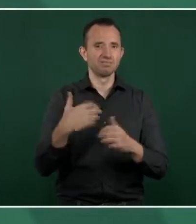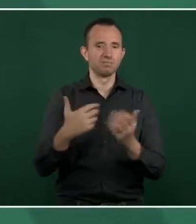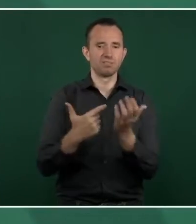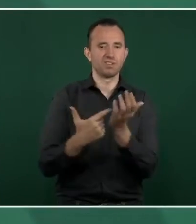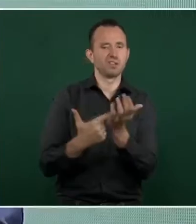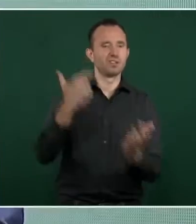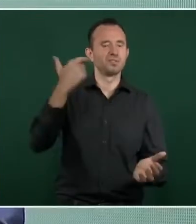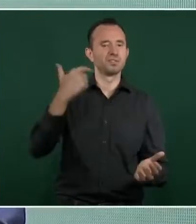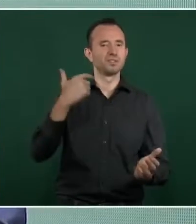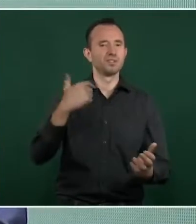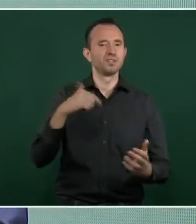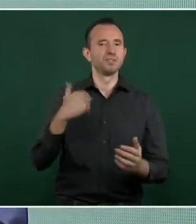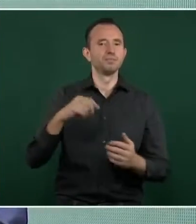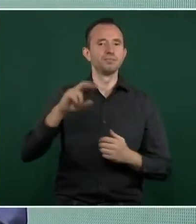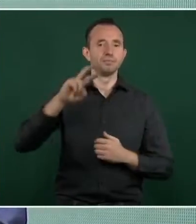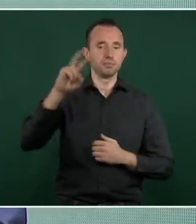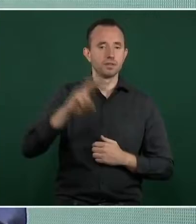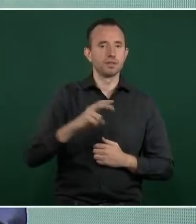hay que hablar con la verdad.